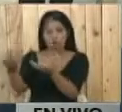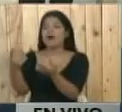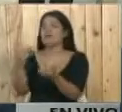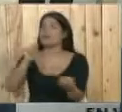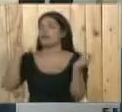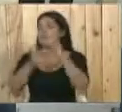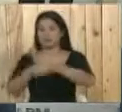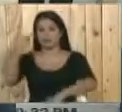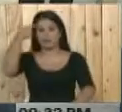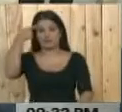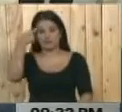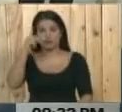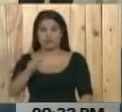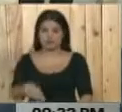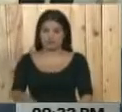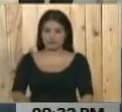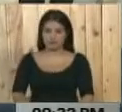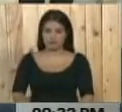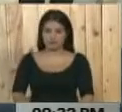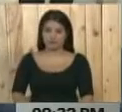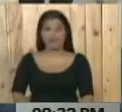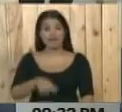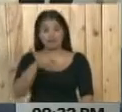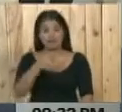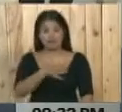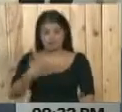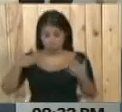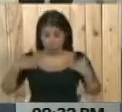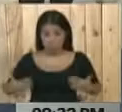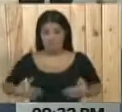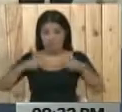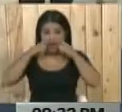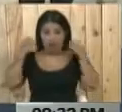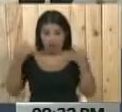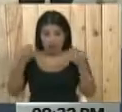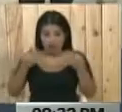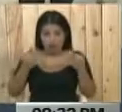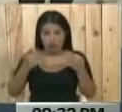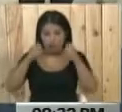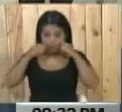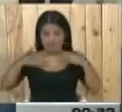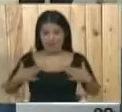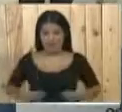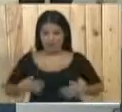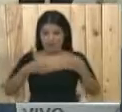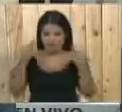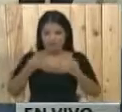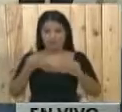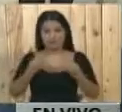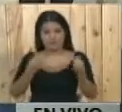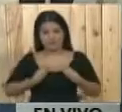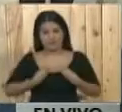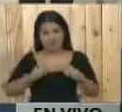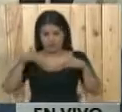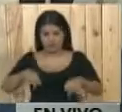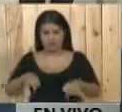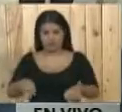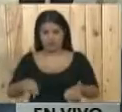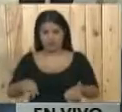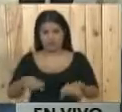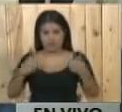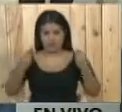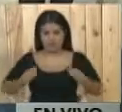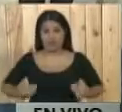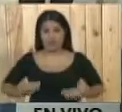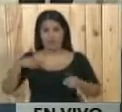Lo más importante del ser humano para ser ser humano de verdad, para trascender en la vida, en esta vida, y trascender